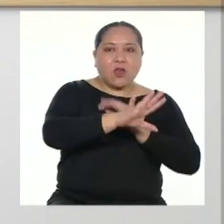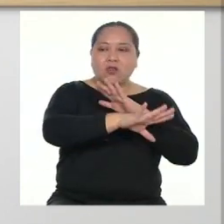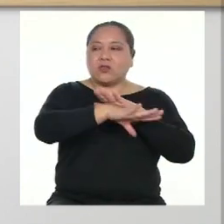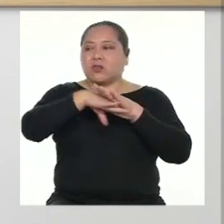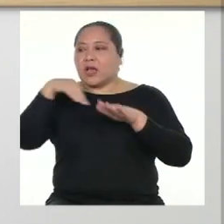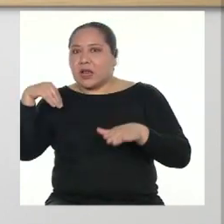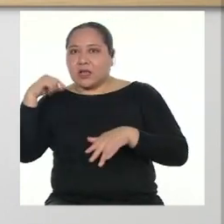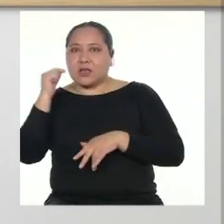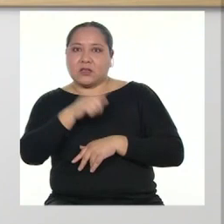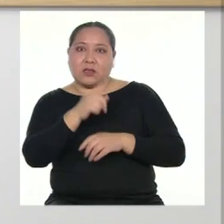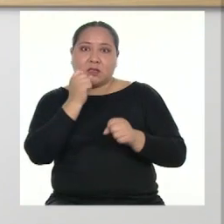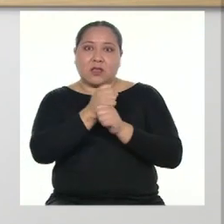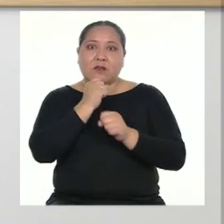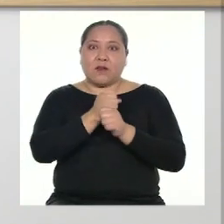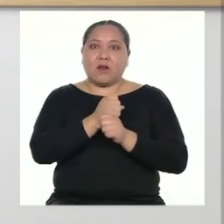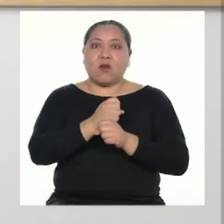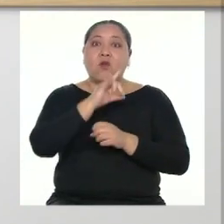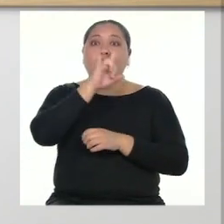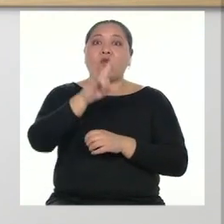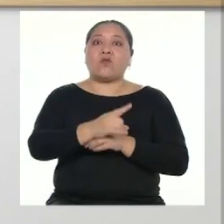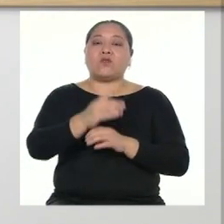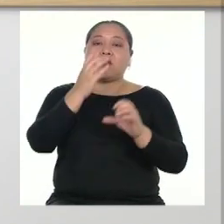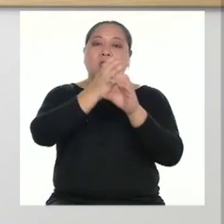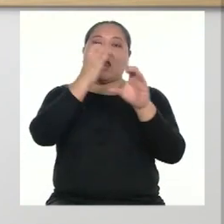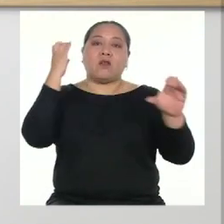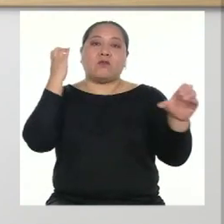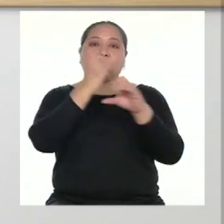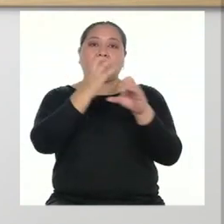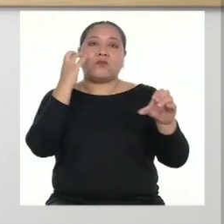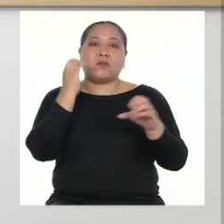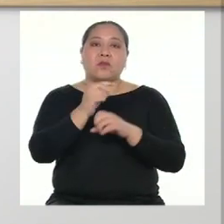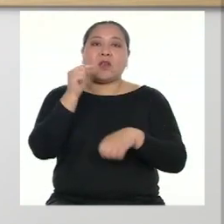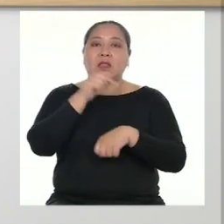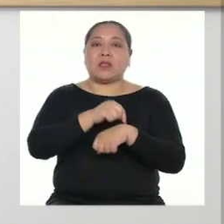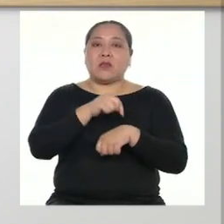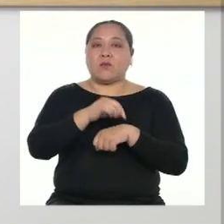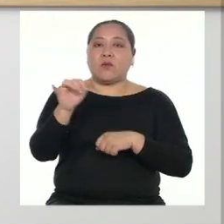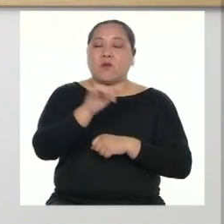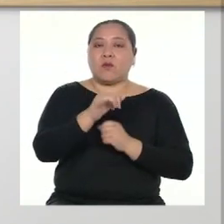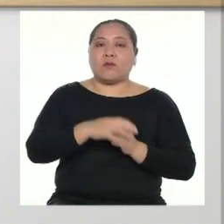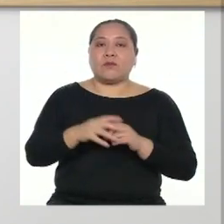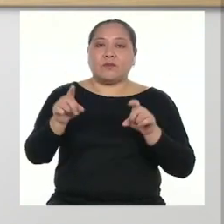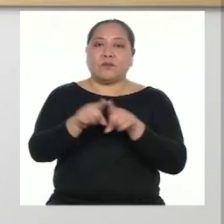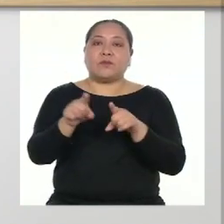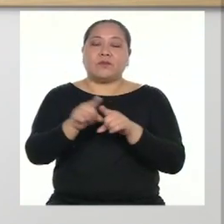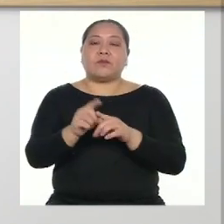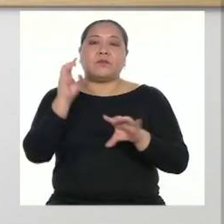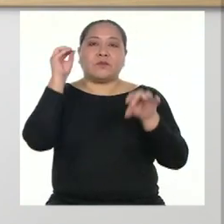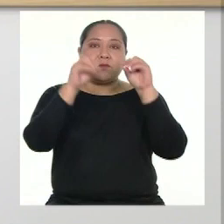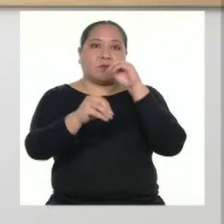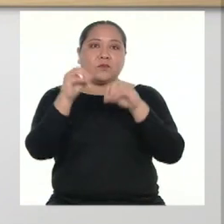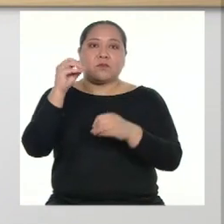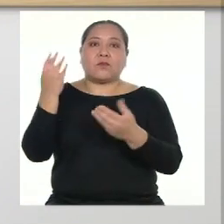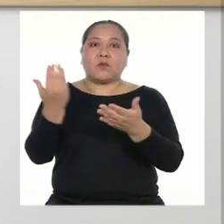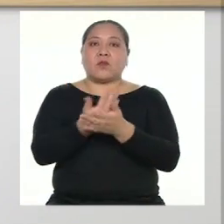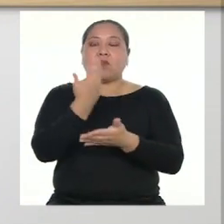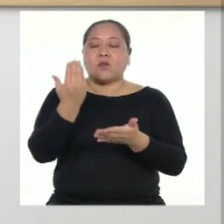casas ocupen el transporte público al mismo tiempo. También han creado una nueva